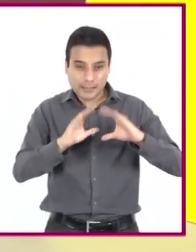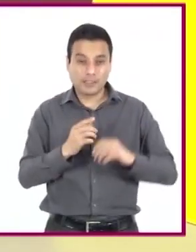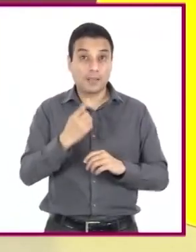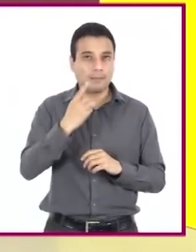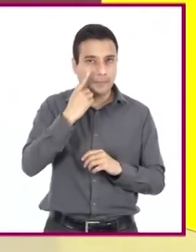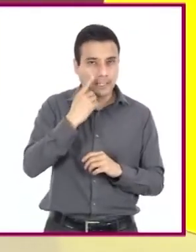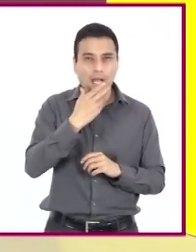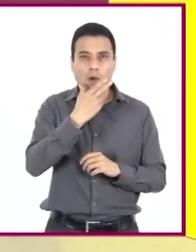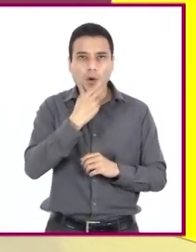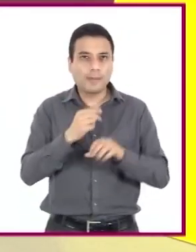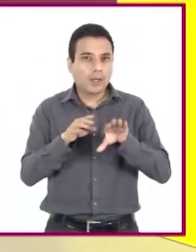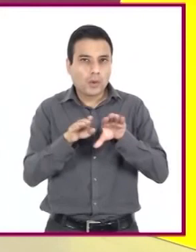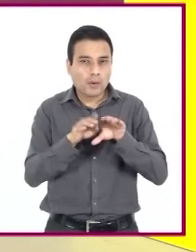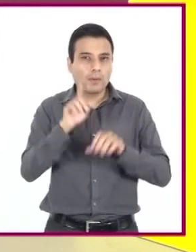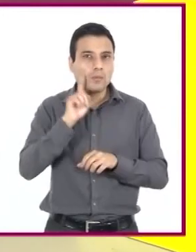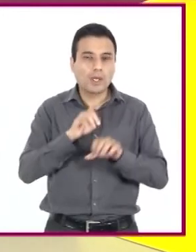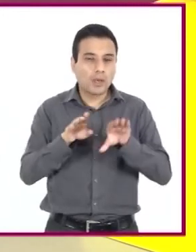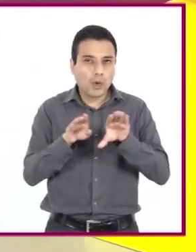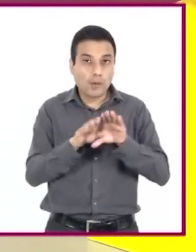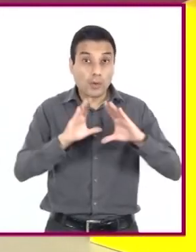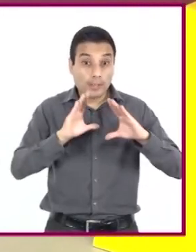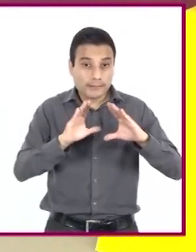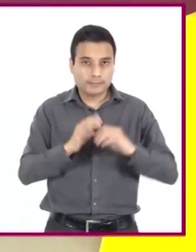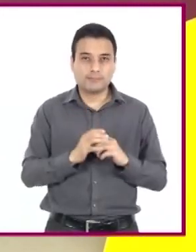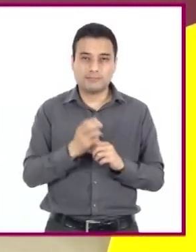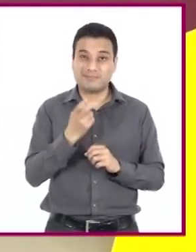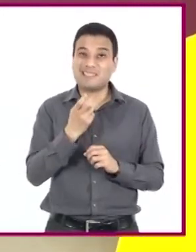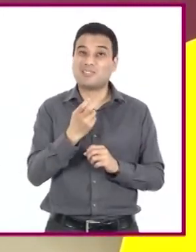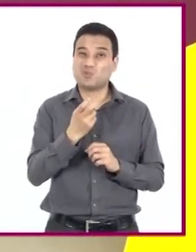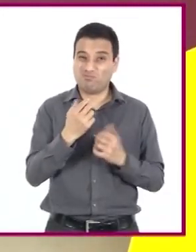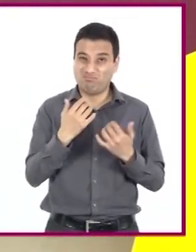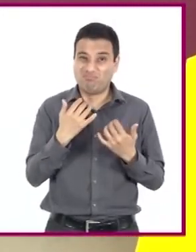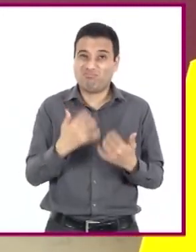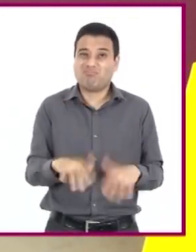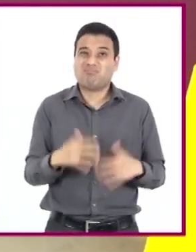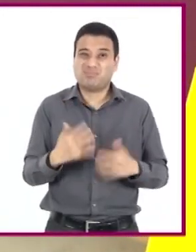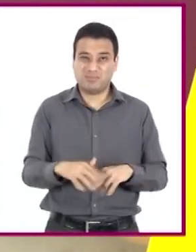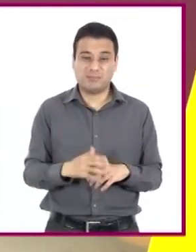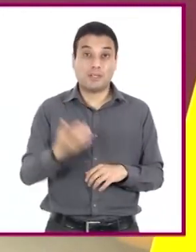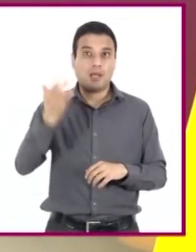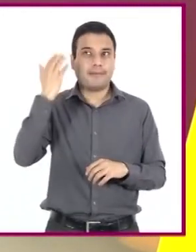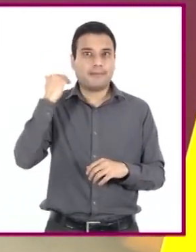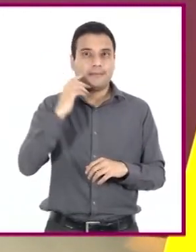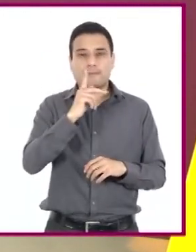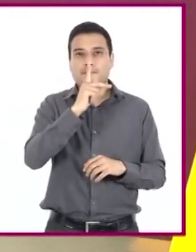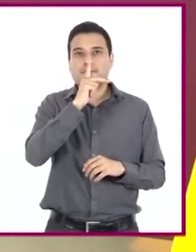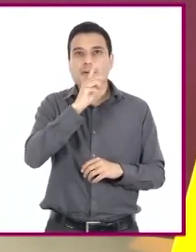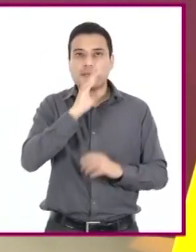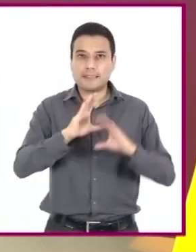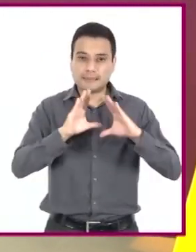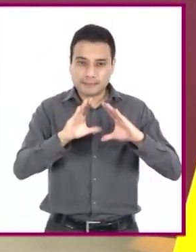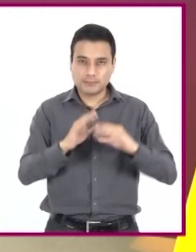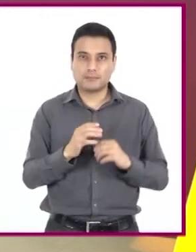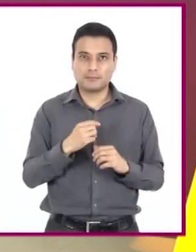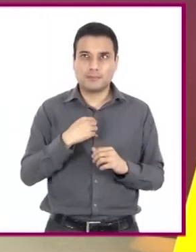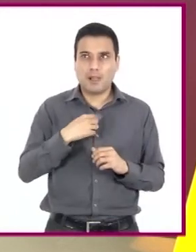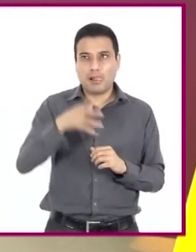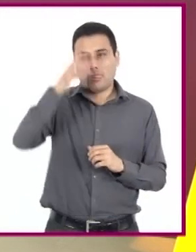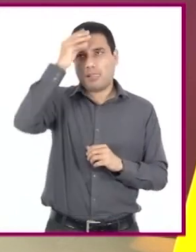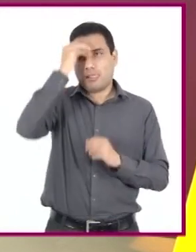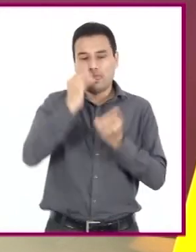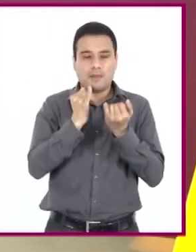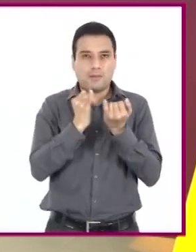hombre son determinantes, pues nos indican cómo comportarse en las relaciones familiares que